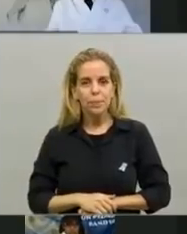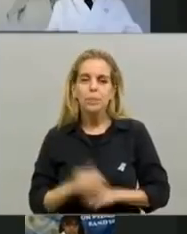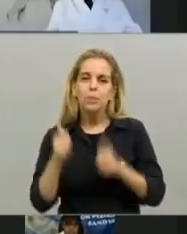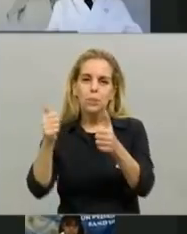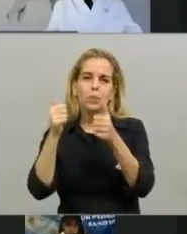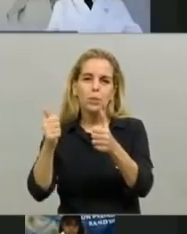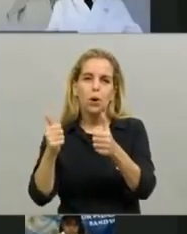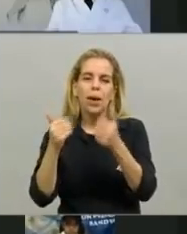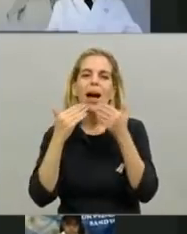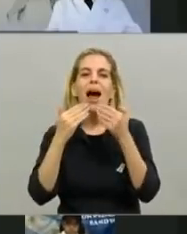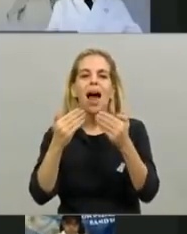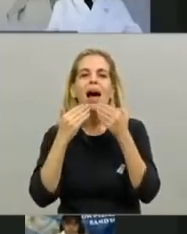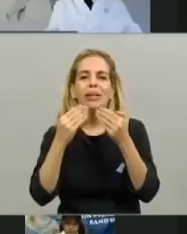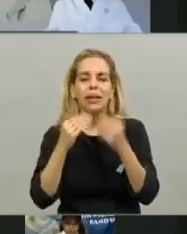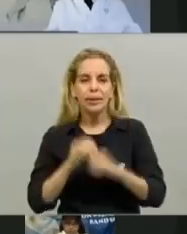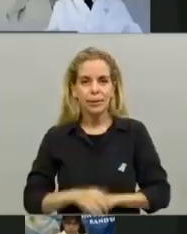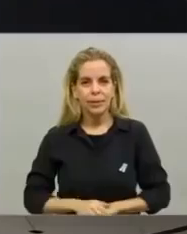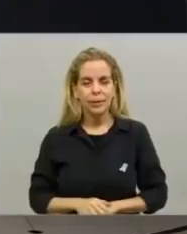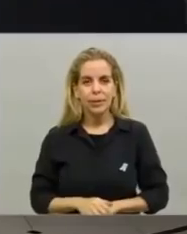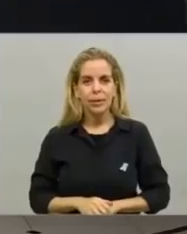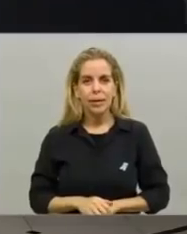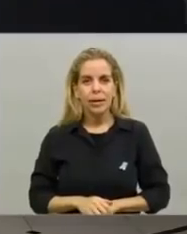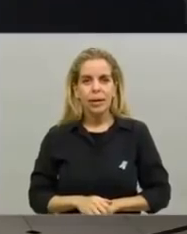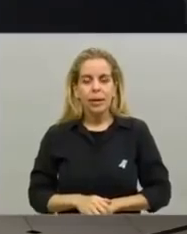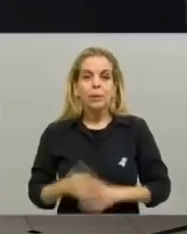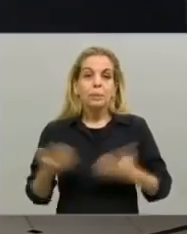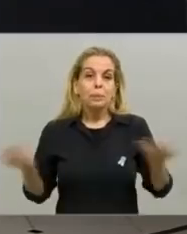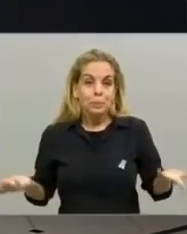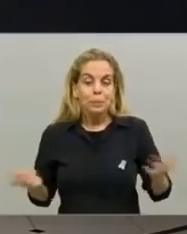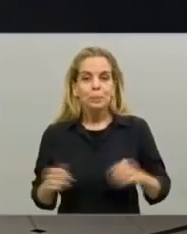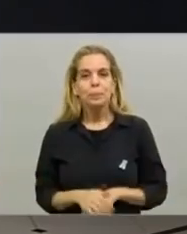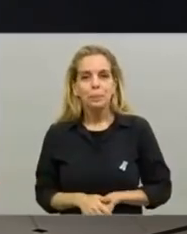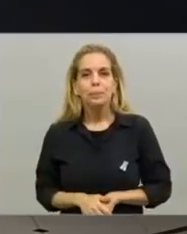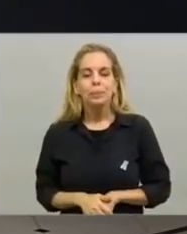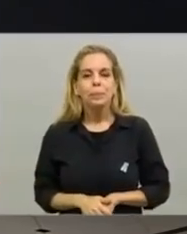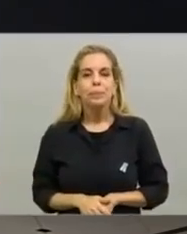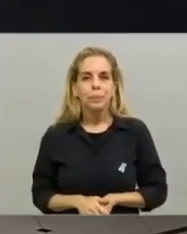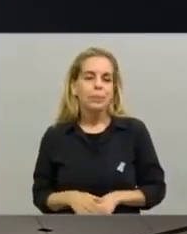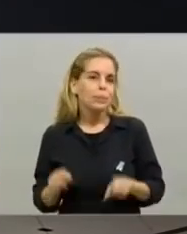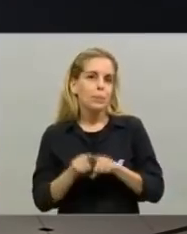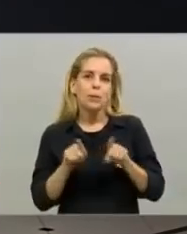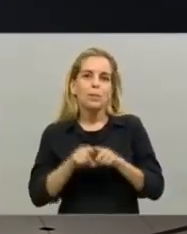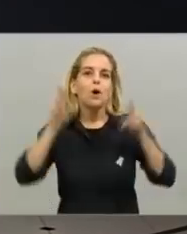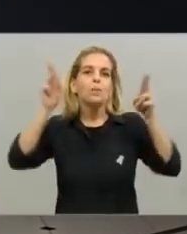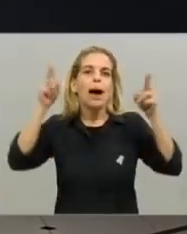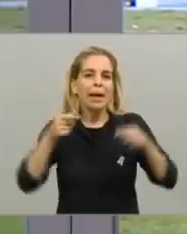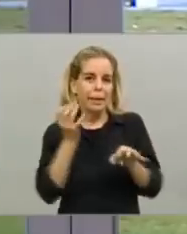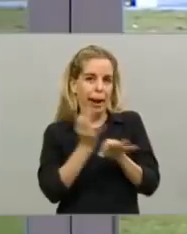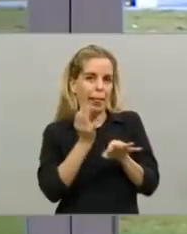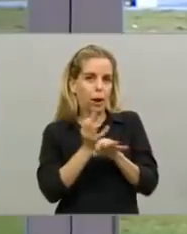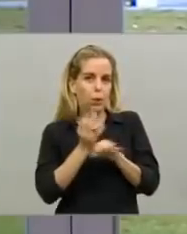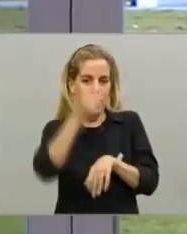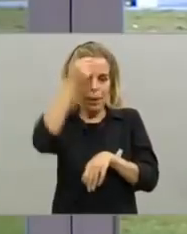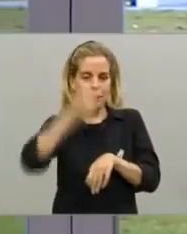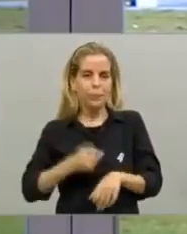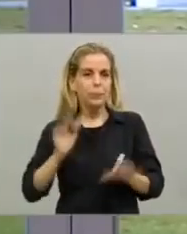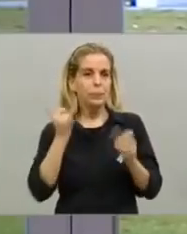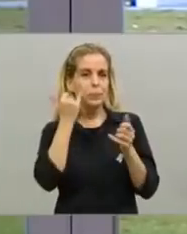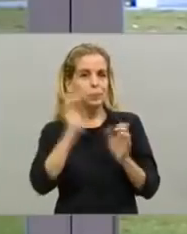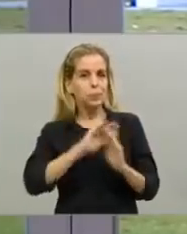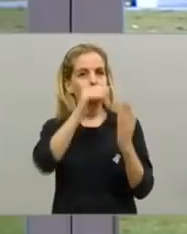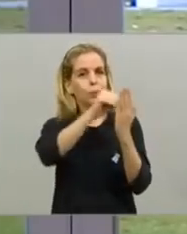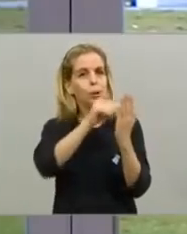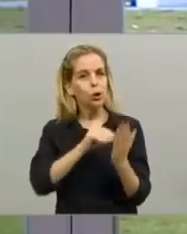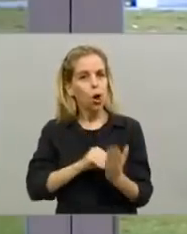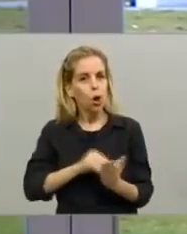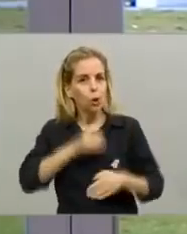Muy bien, muchísimas gracias. Bueno, cual maestro de grado, he tomado lista y están